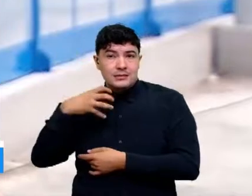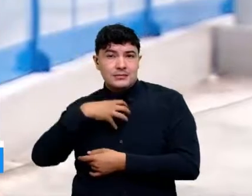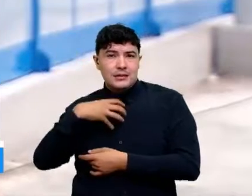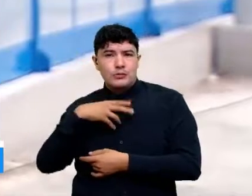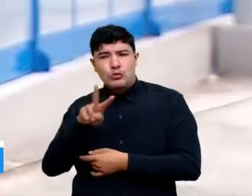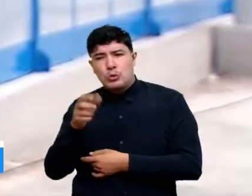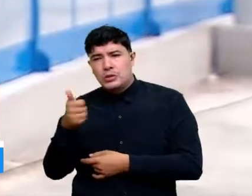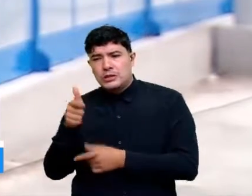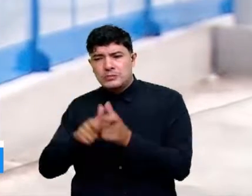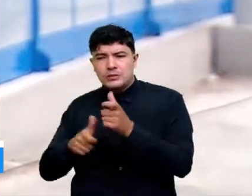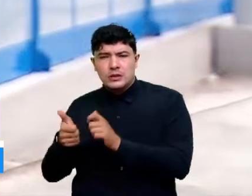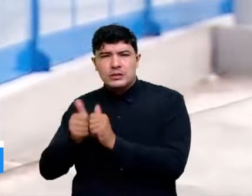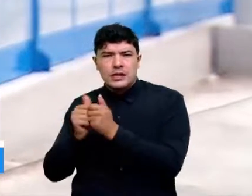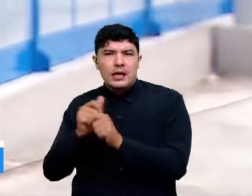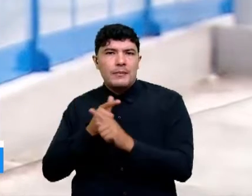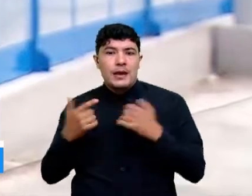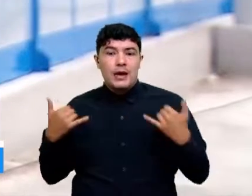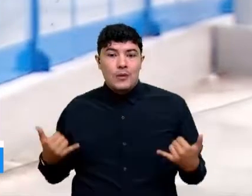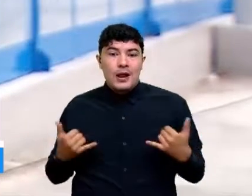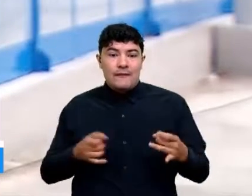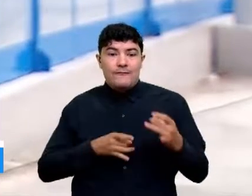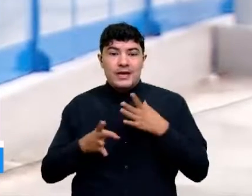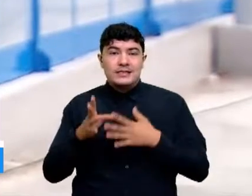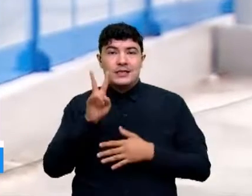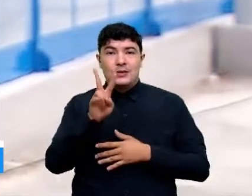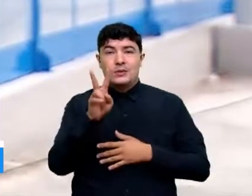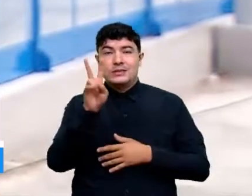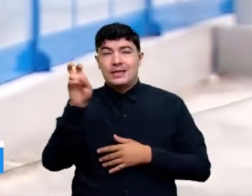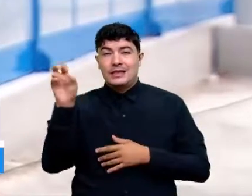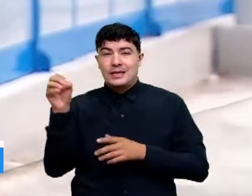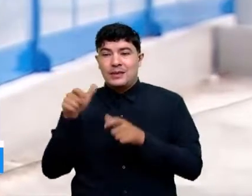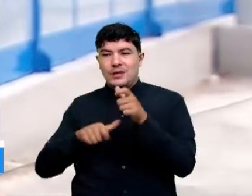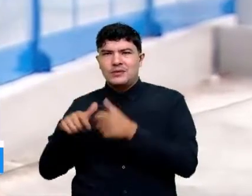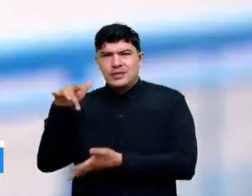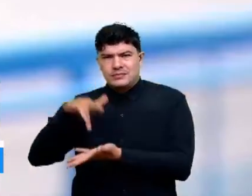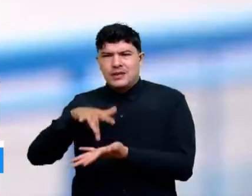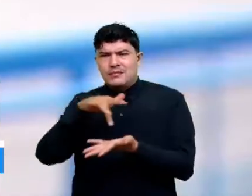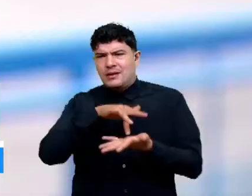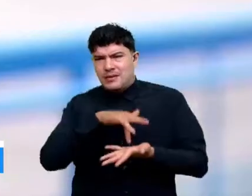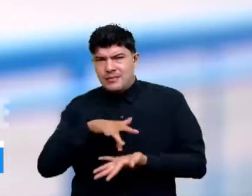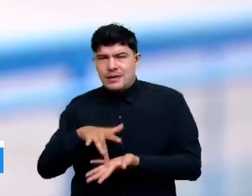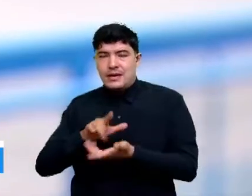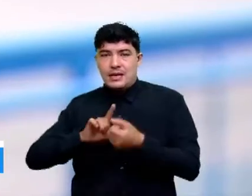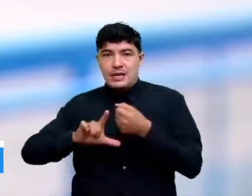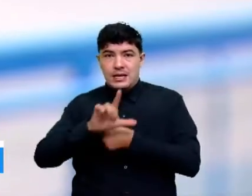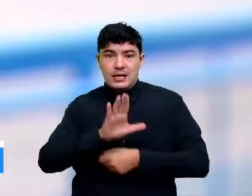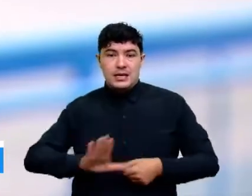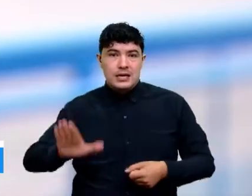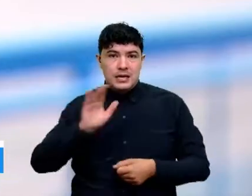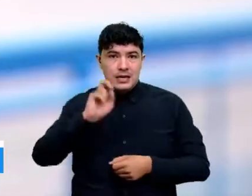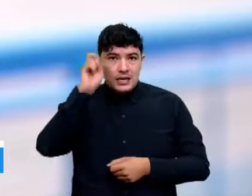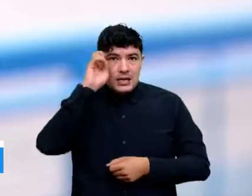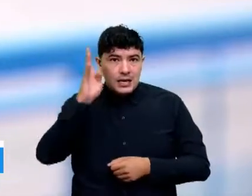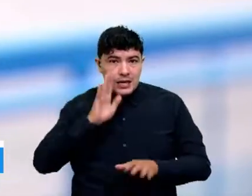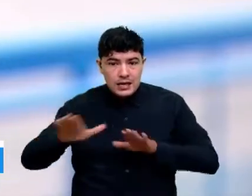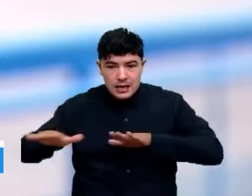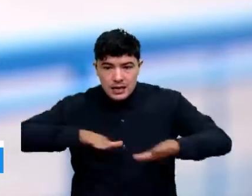210 deportistas. En esta fecha ya tenemos 270 que han venido participando. La Liga Norte Santanderiana de Patinaje